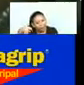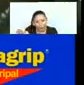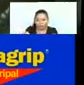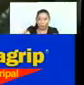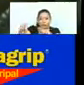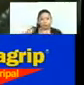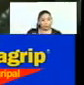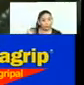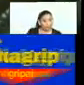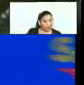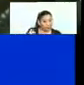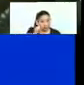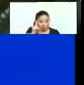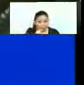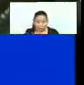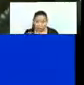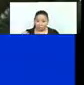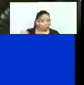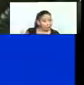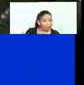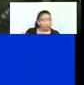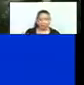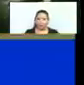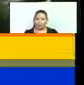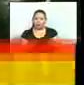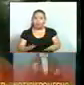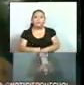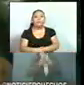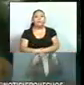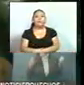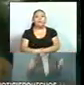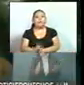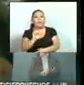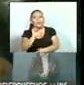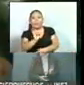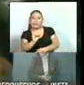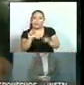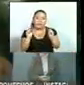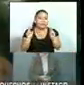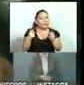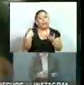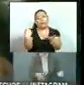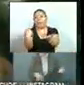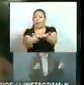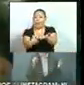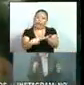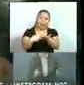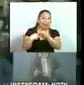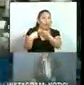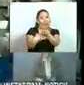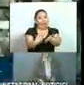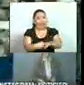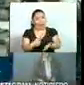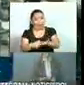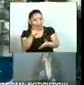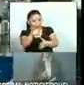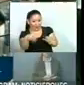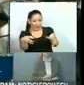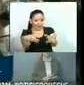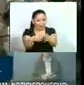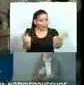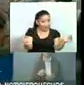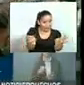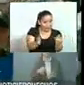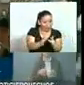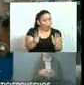una semana no la hemos recibido aún esta situación desencadenó una serie de discusiones dentro de la comisión